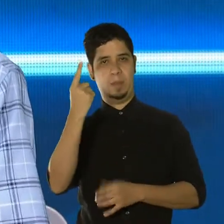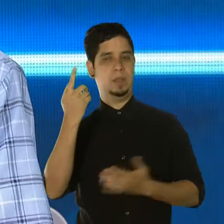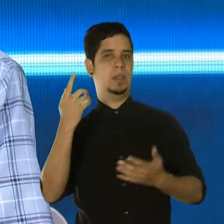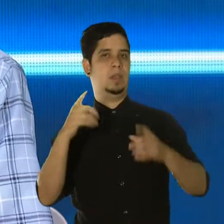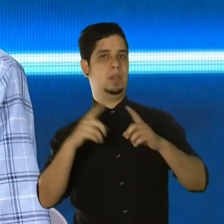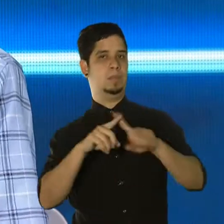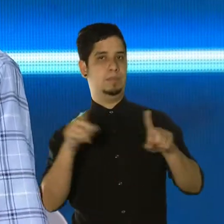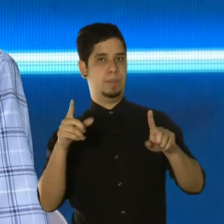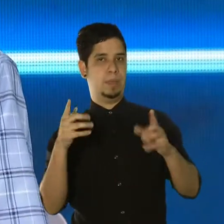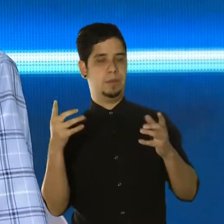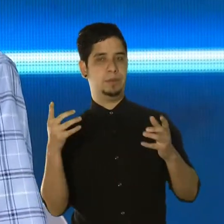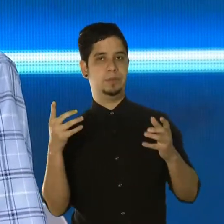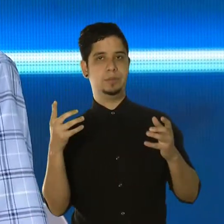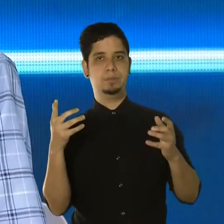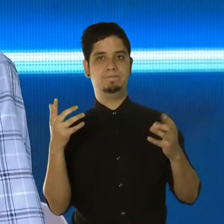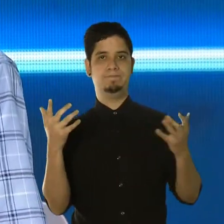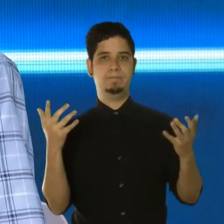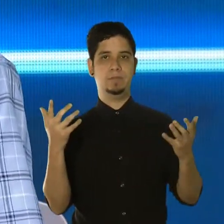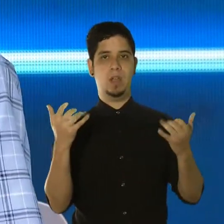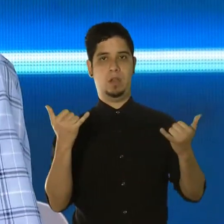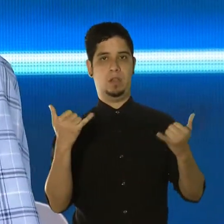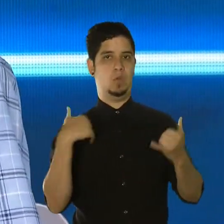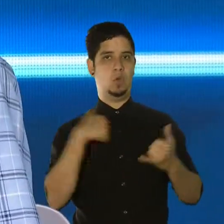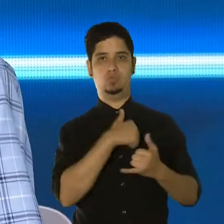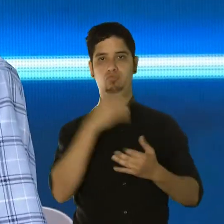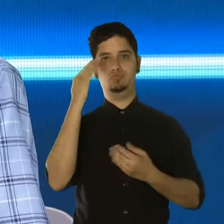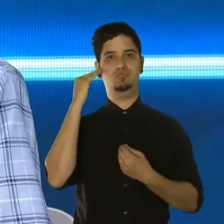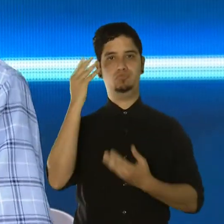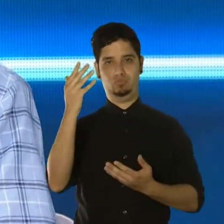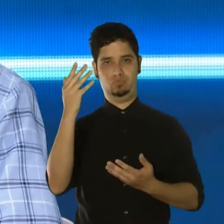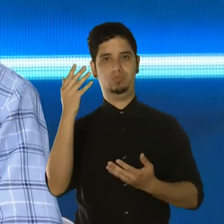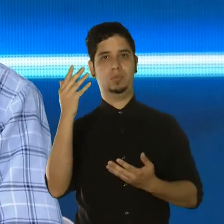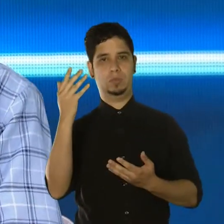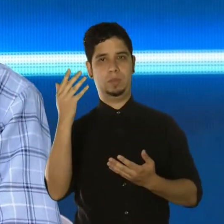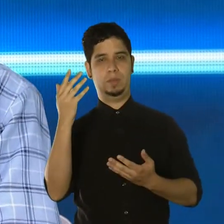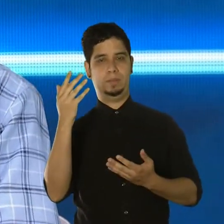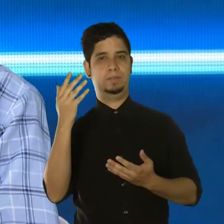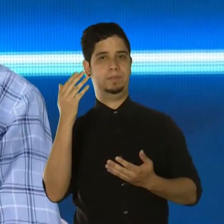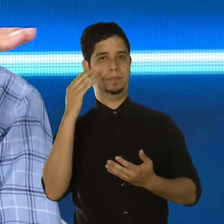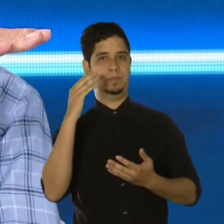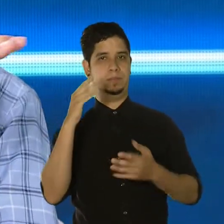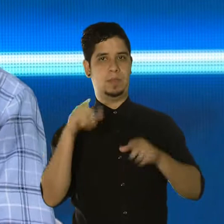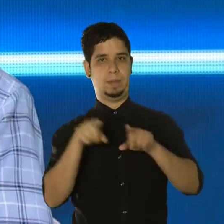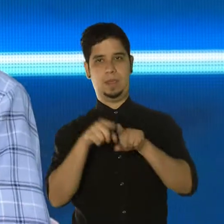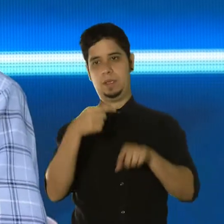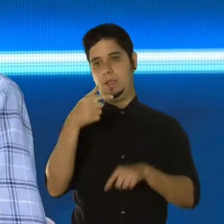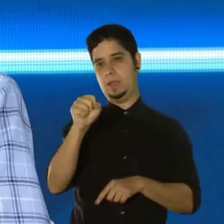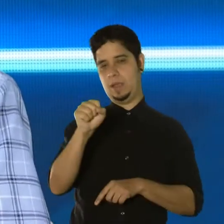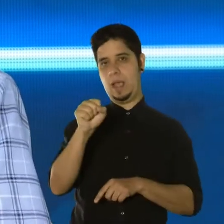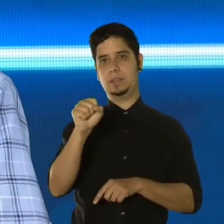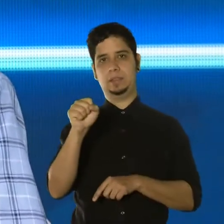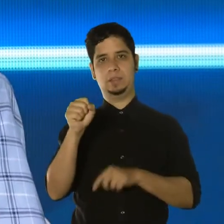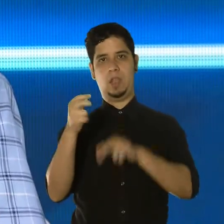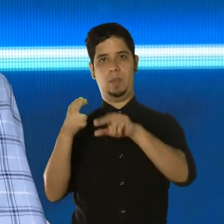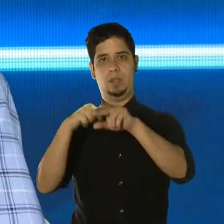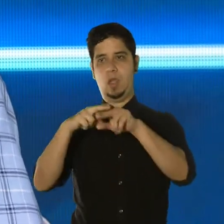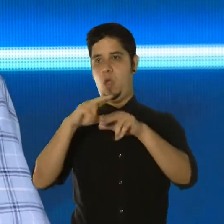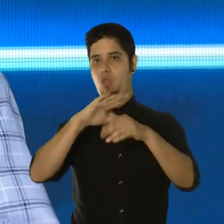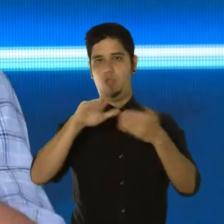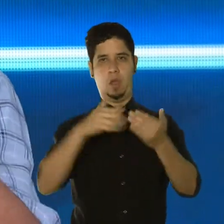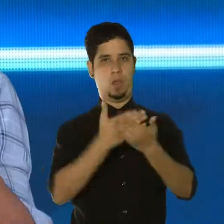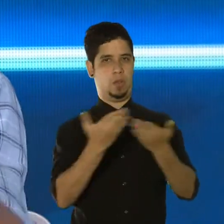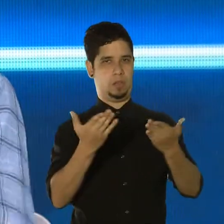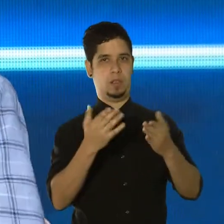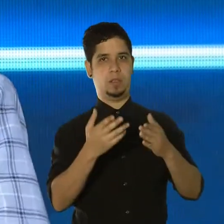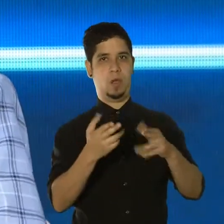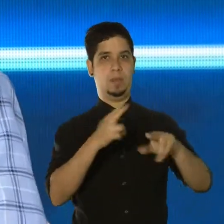no tanta. Pero estamos diciendo que una vez sube el precio del gas, todos los demás renglones suben, porque prácticamente